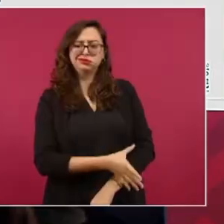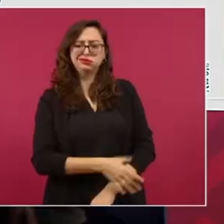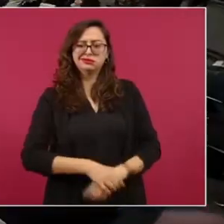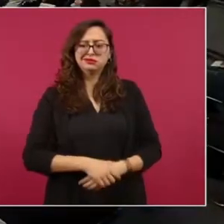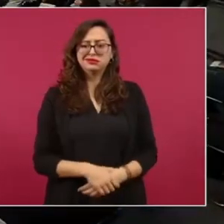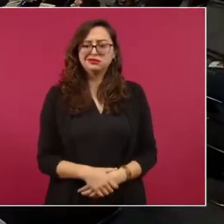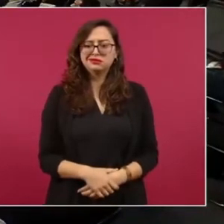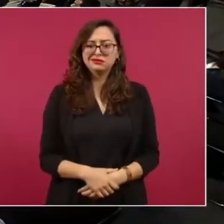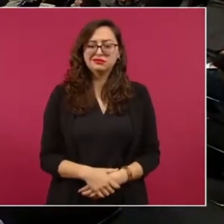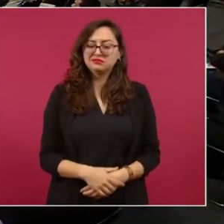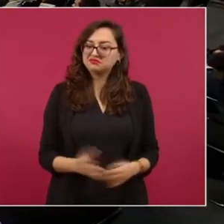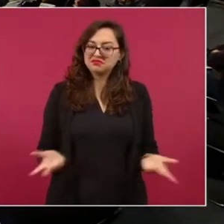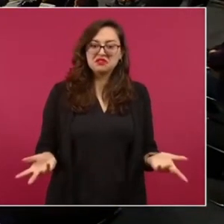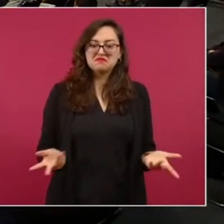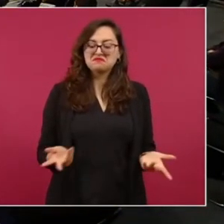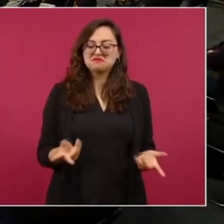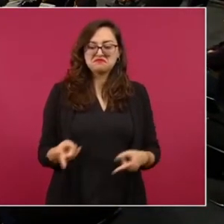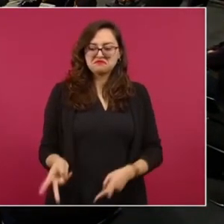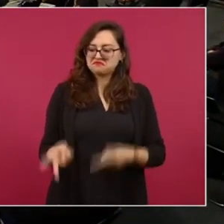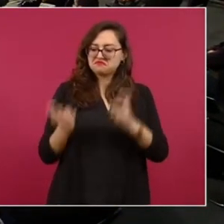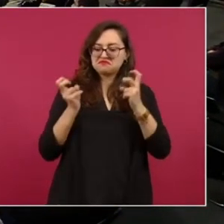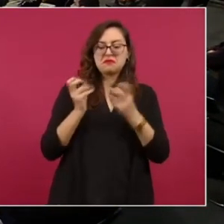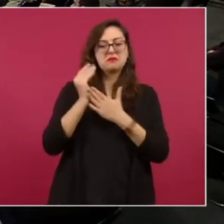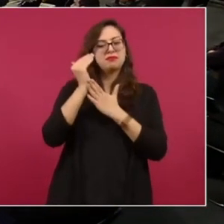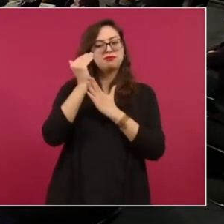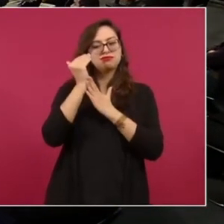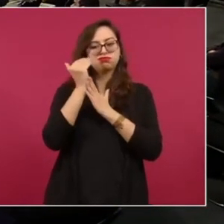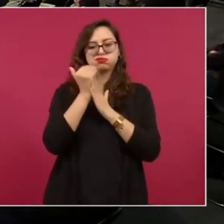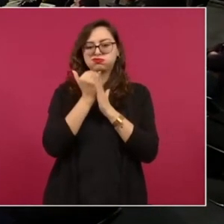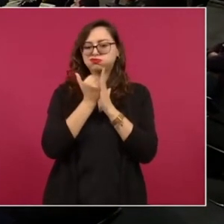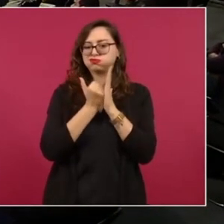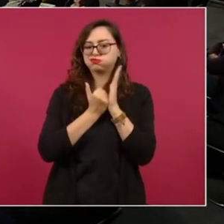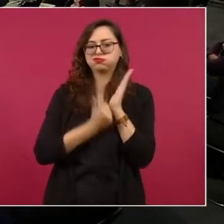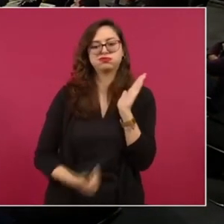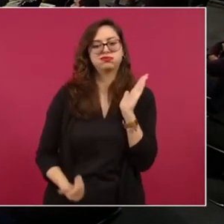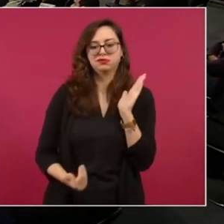todavía, porque aquí le bajamos,